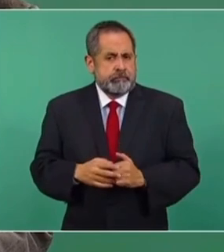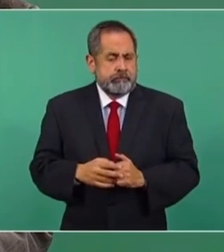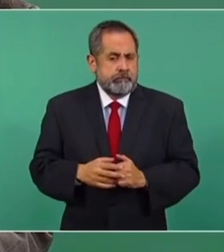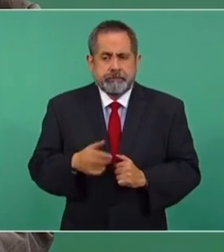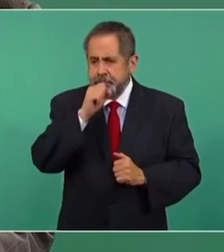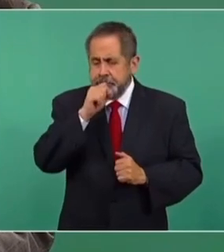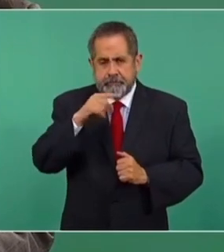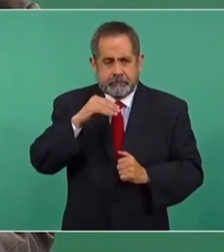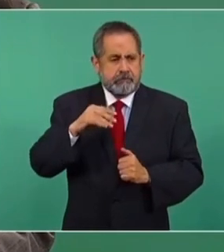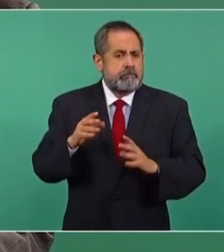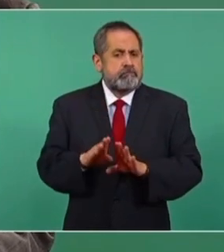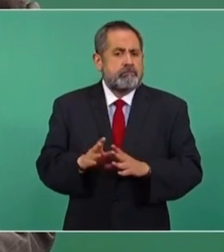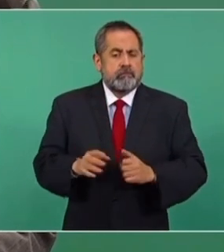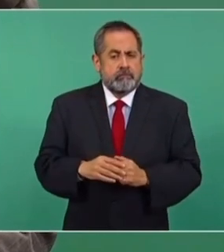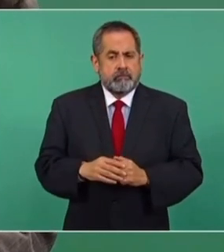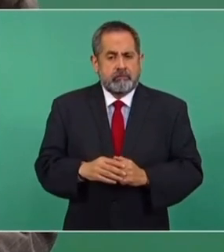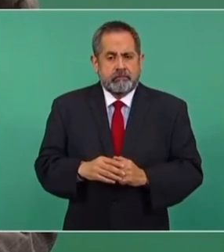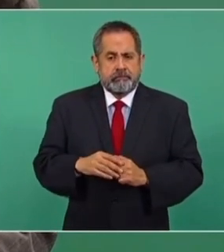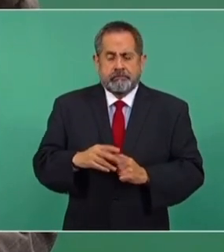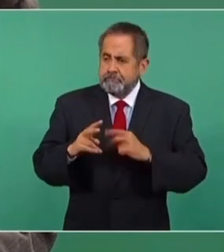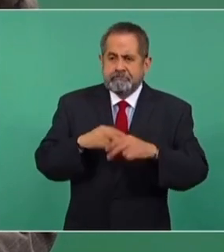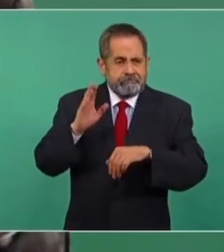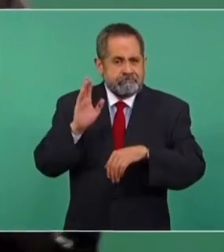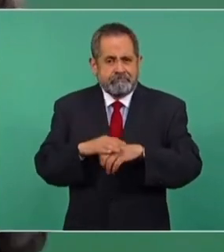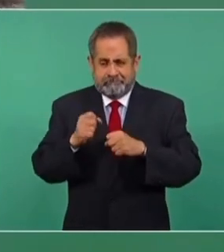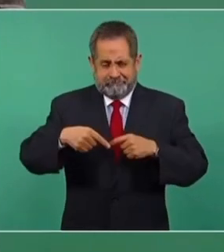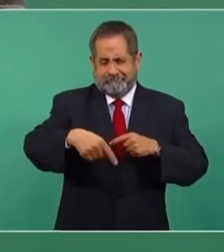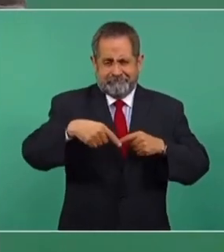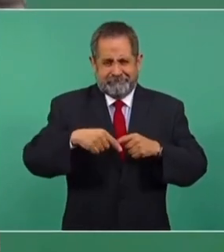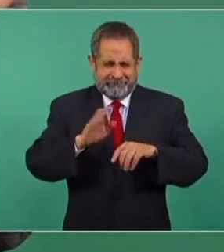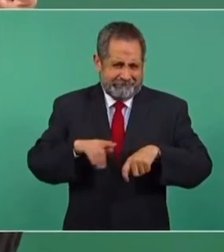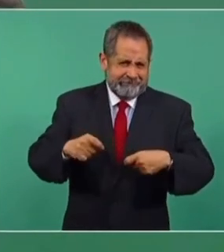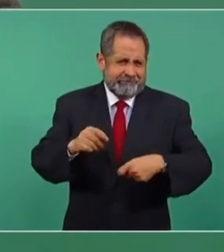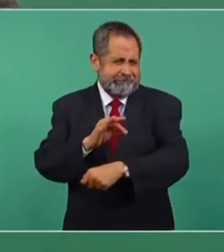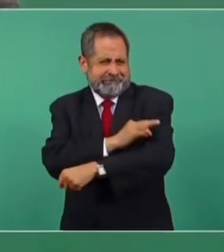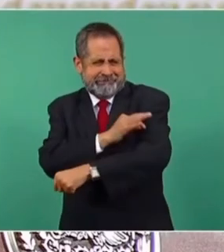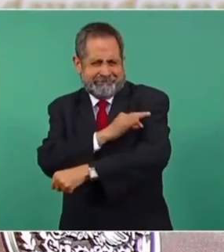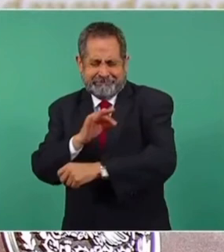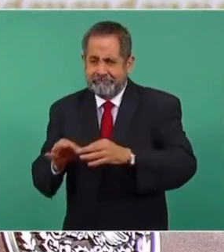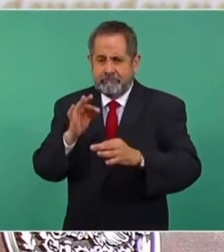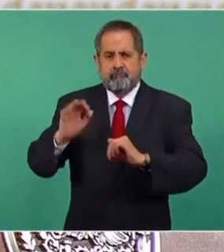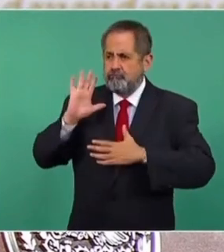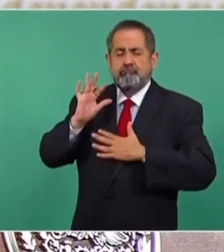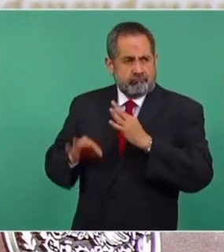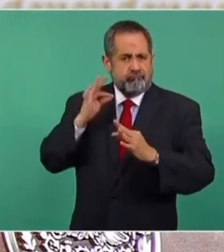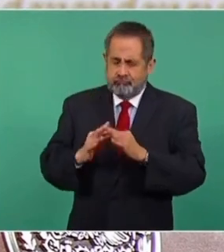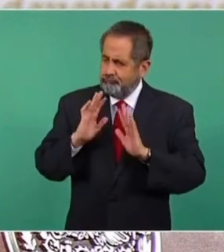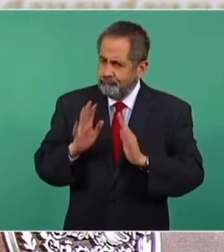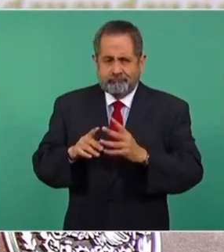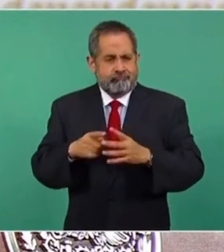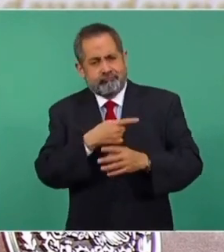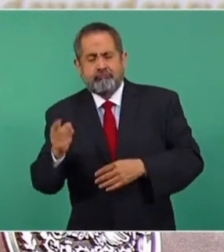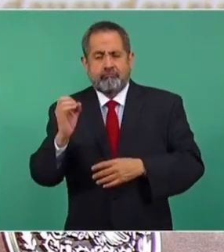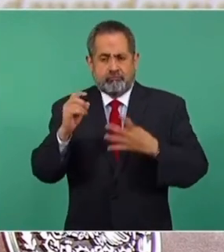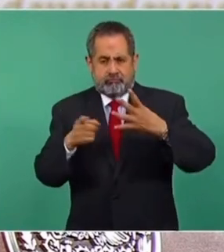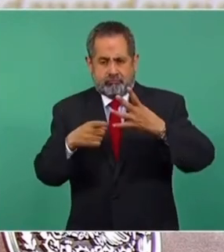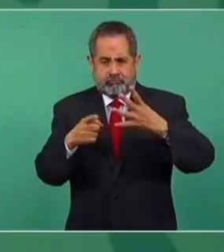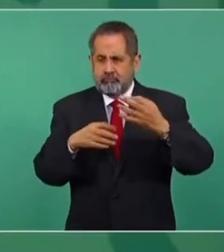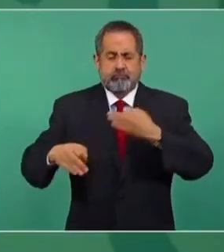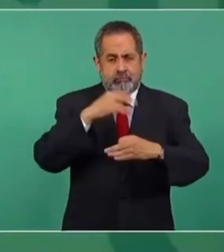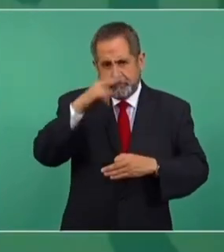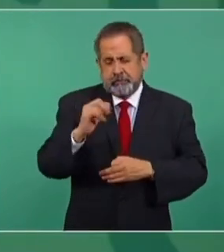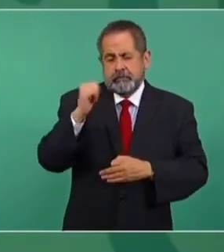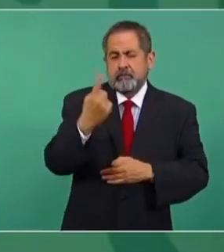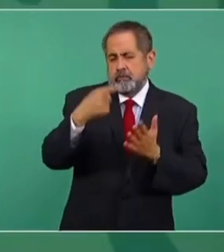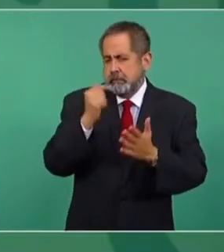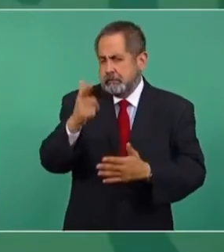cómo vamos a intensificar en estos días la vacunación para cumplir con el compromiso de que estén vacunados todos los mexicanos, aún